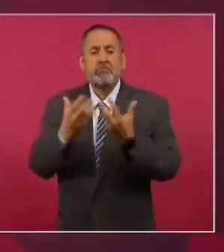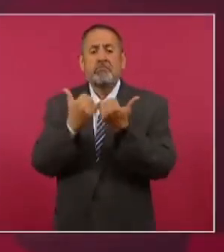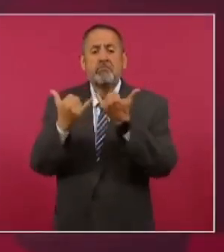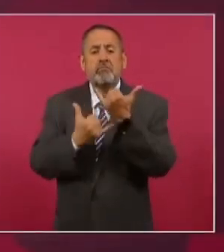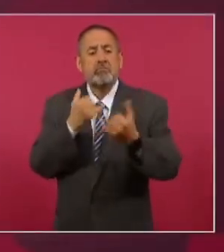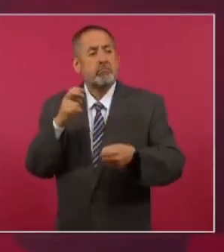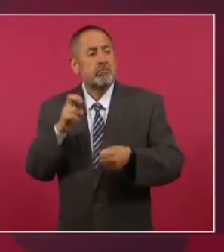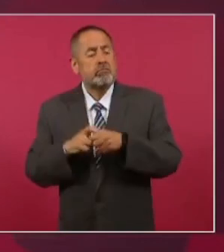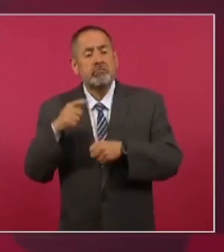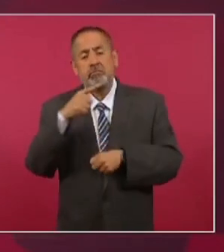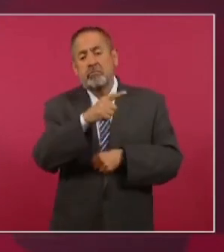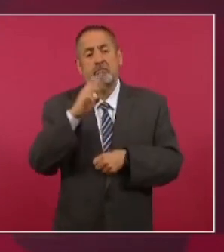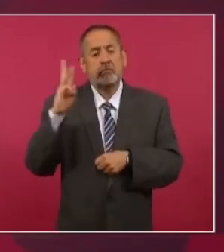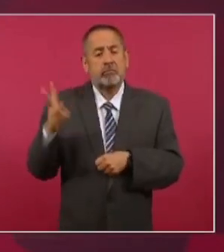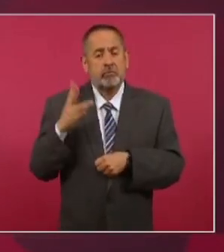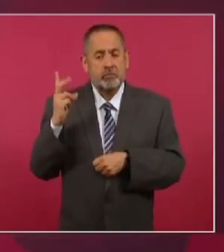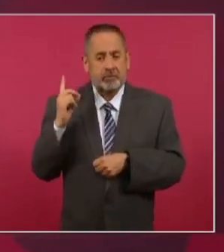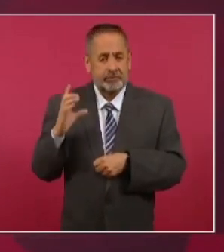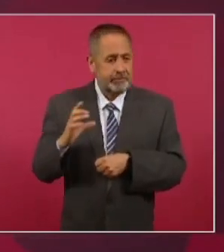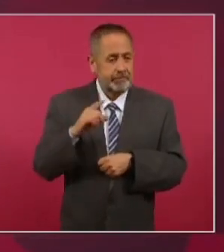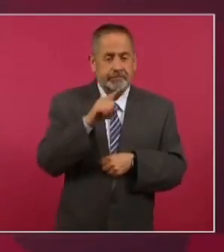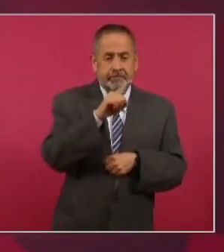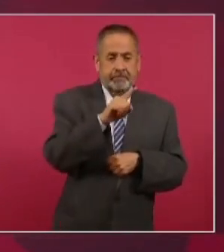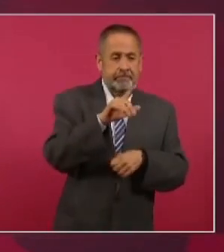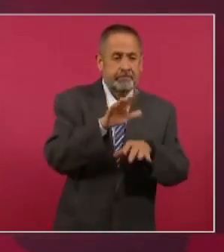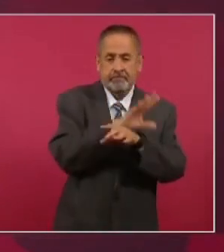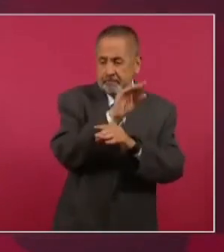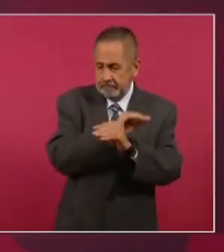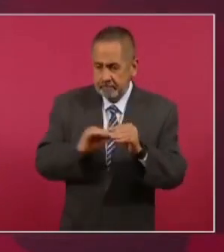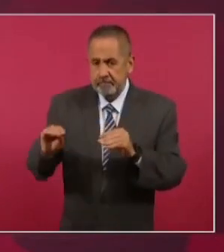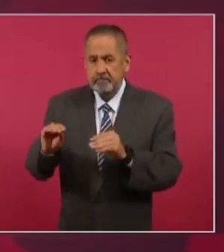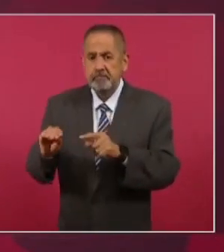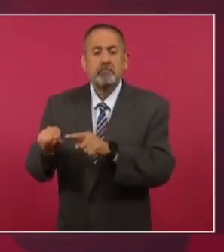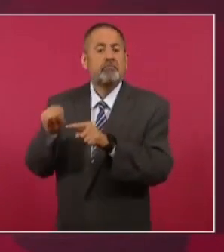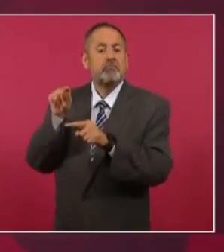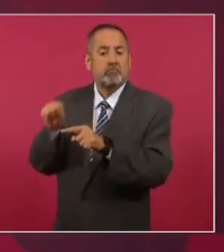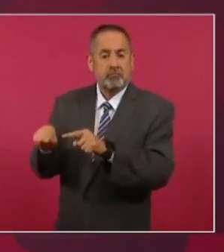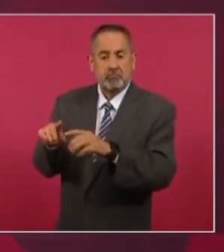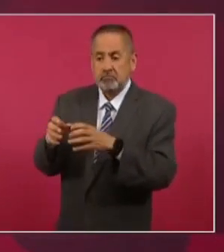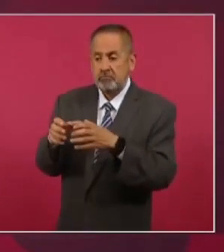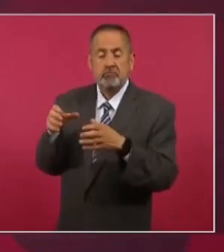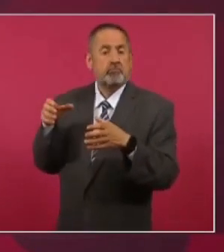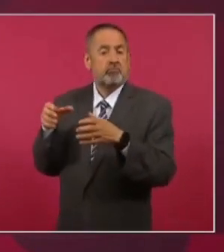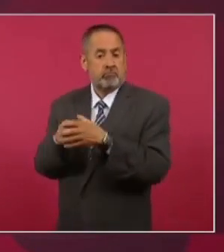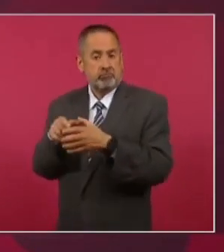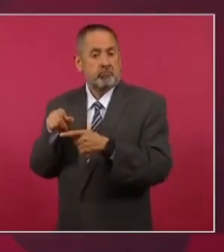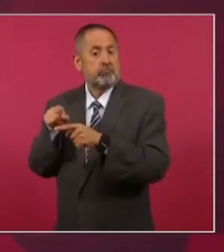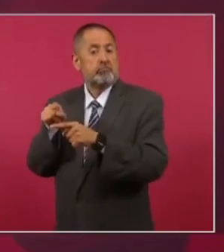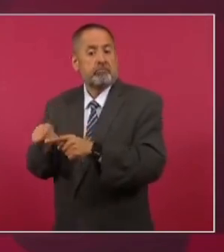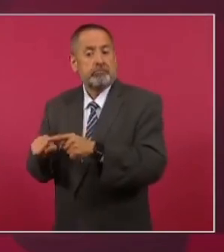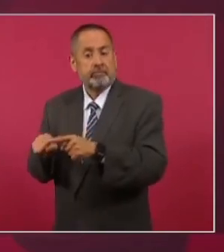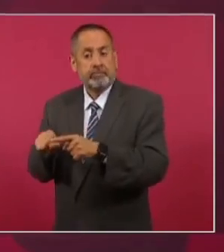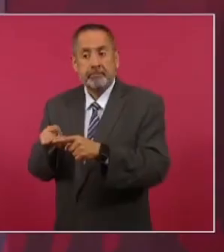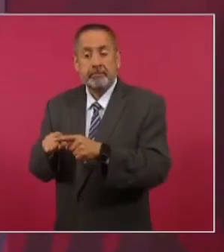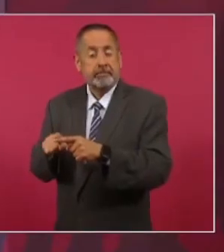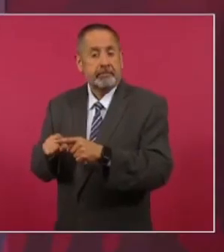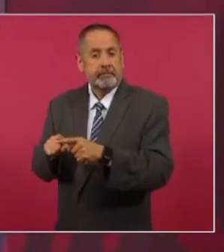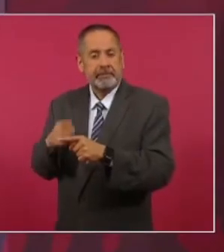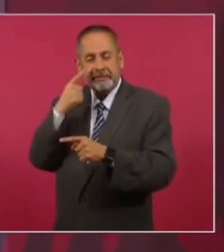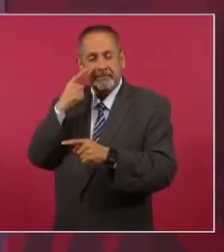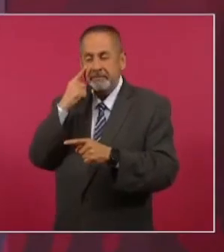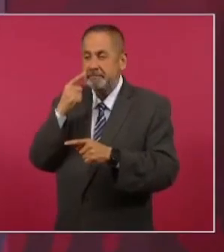sale Soto que es un bateador